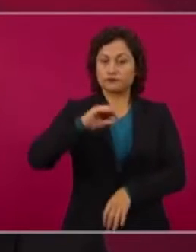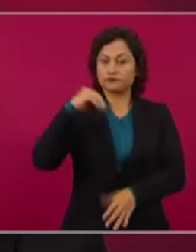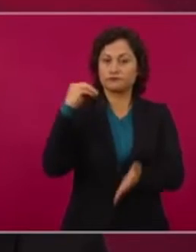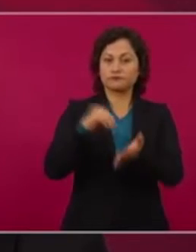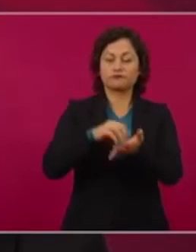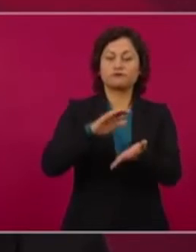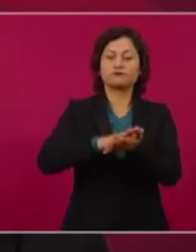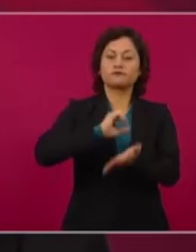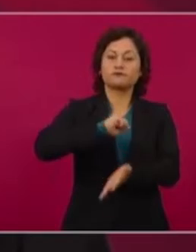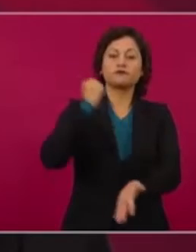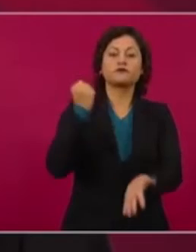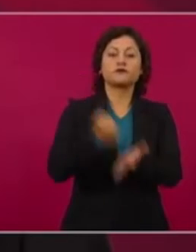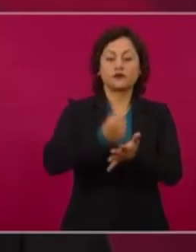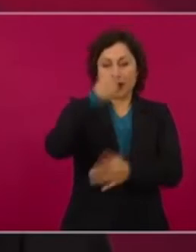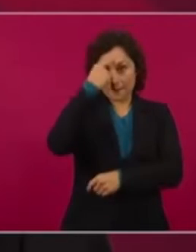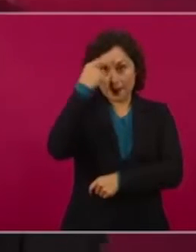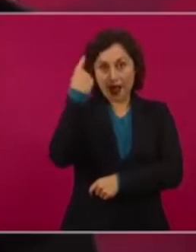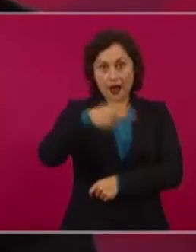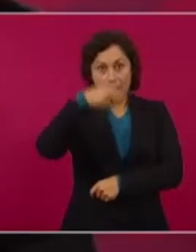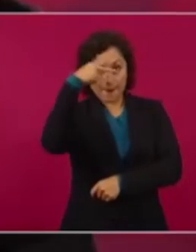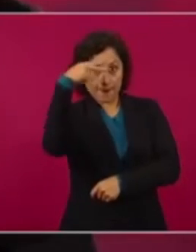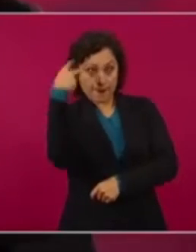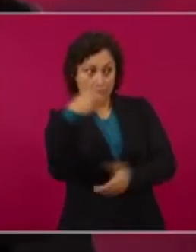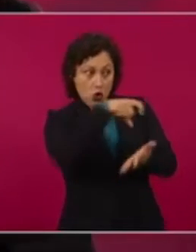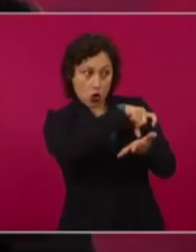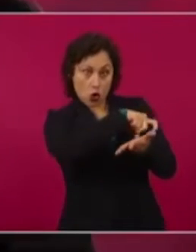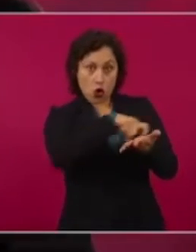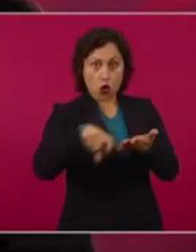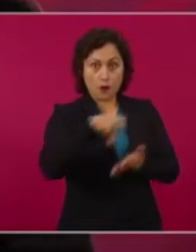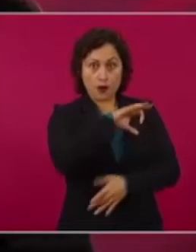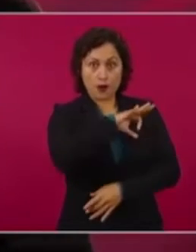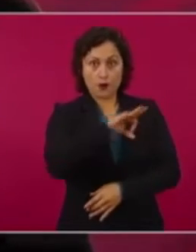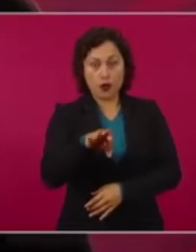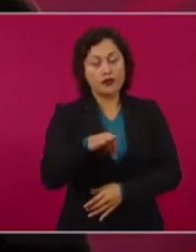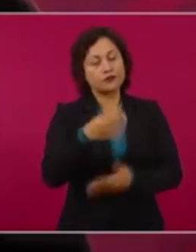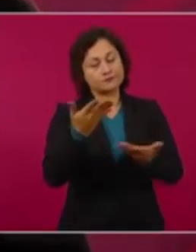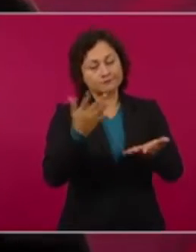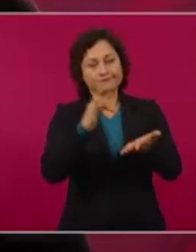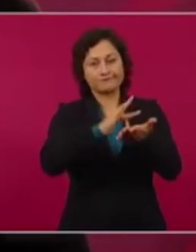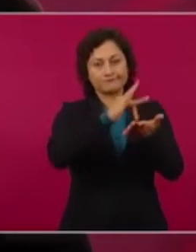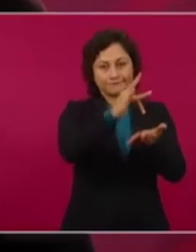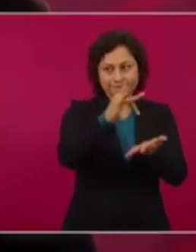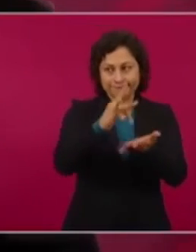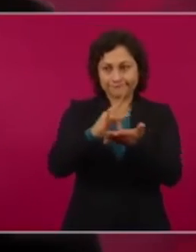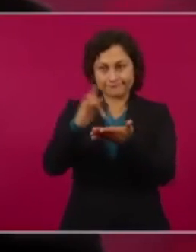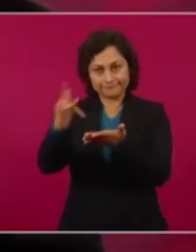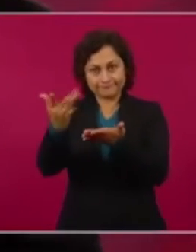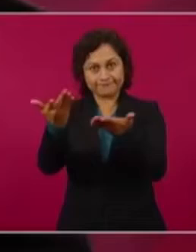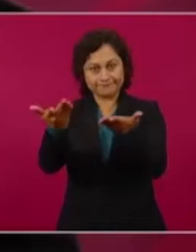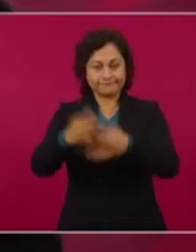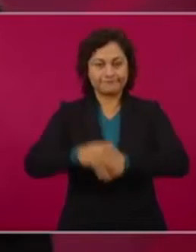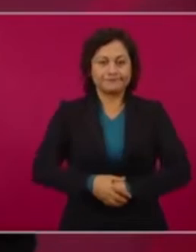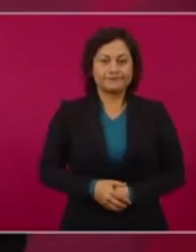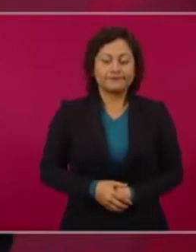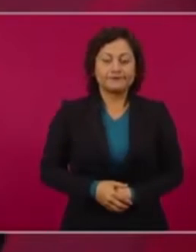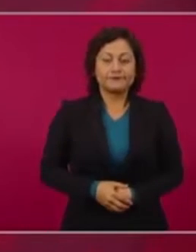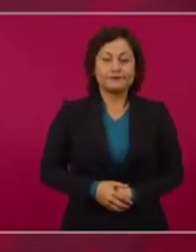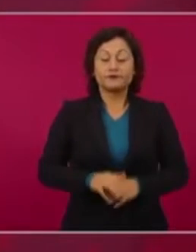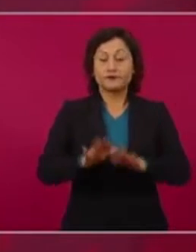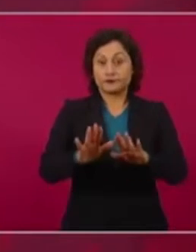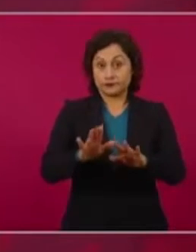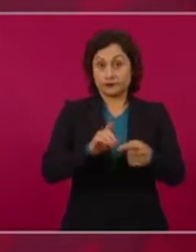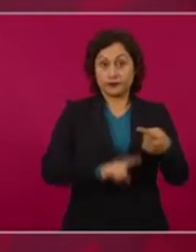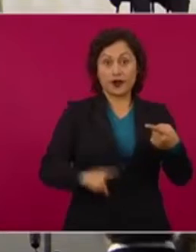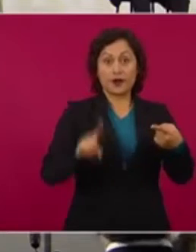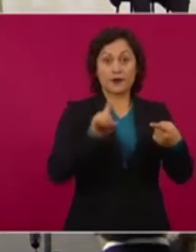comprara este bien, esta refinería. Entonces vamos primero con